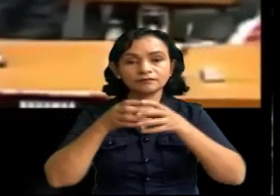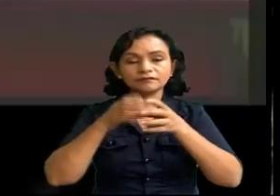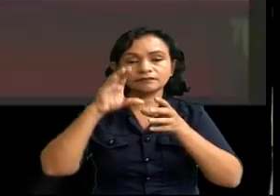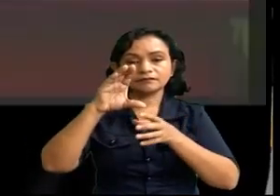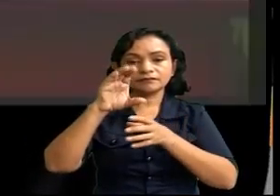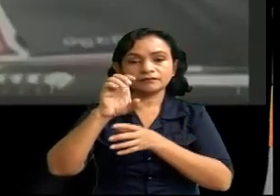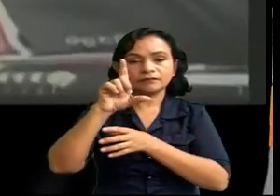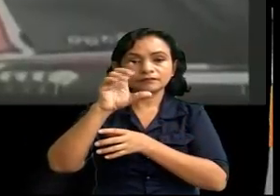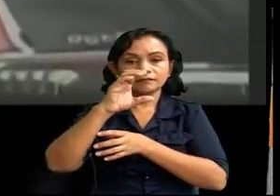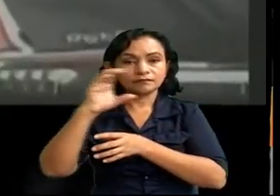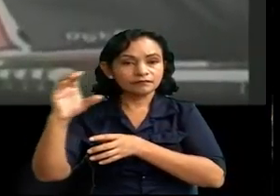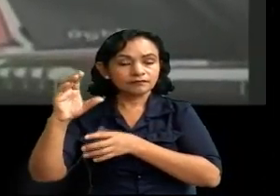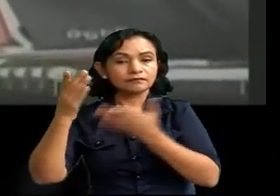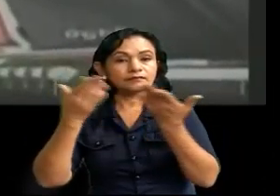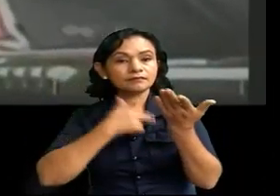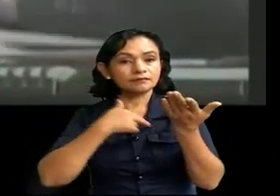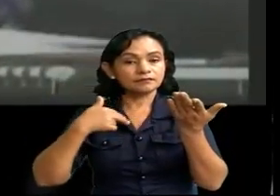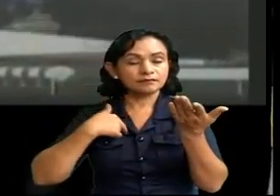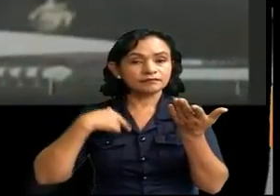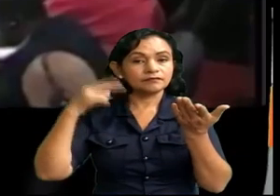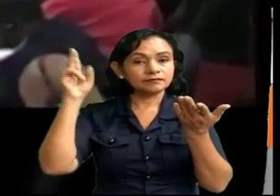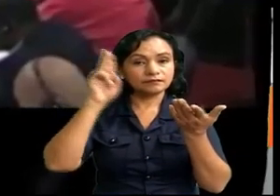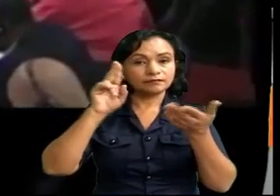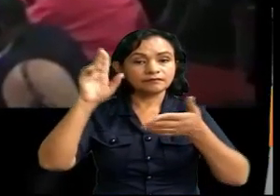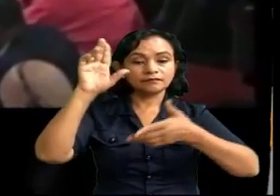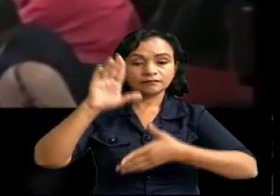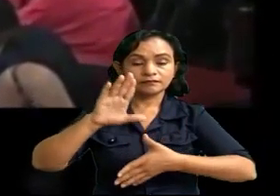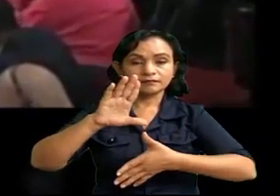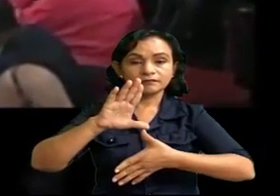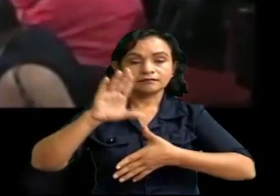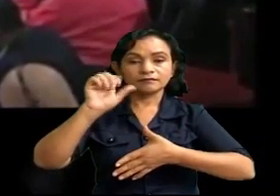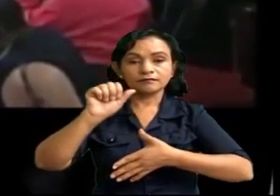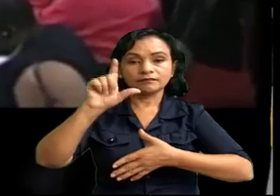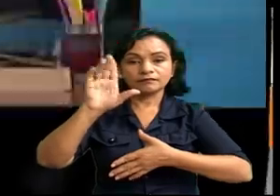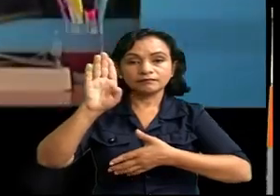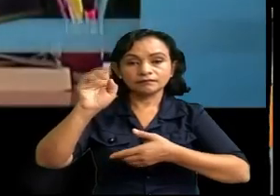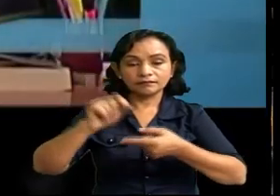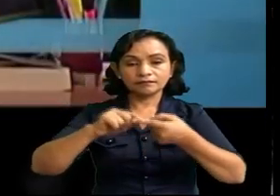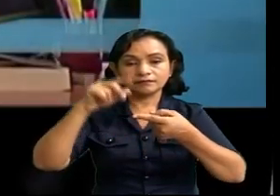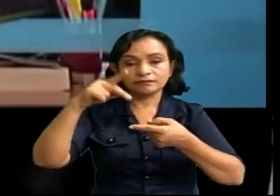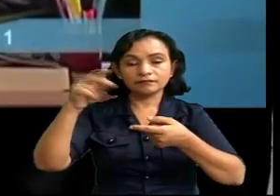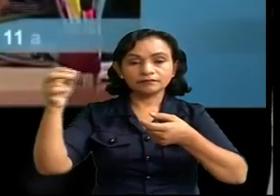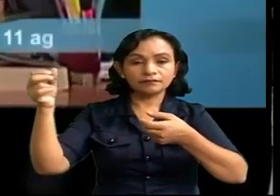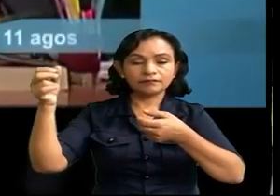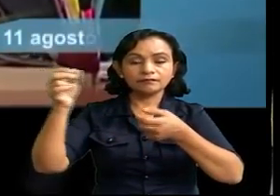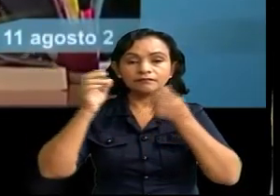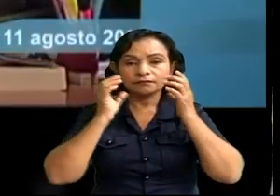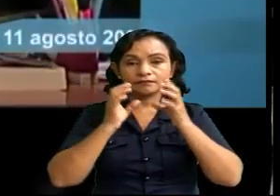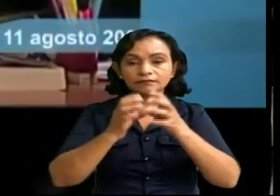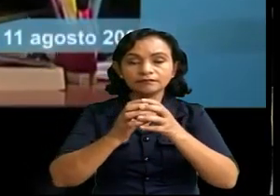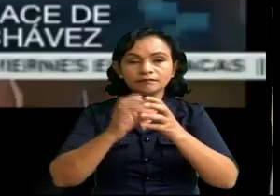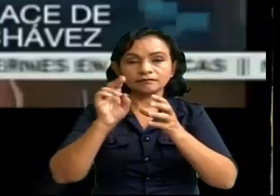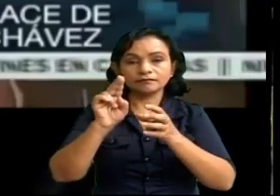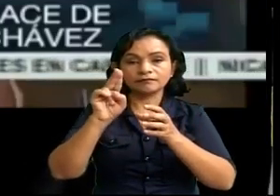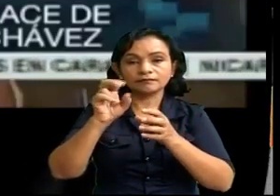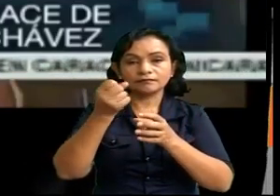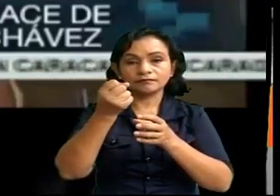CELAC, la Alternativa Bolivariana para las Américas, ALBA, Petrocaribe y la Unión de Naciones Suramericanas,